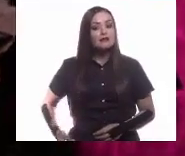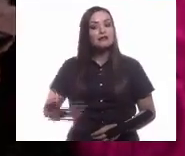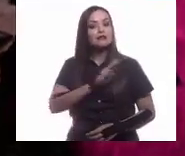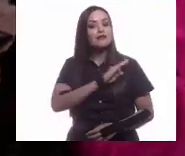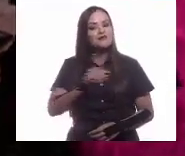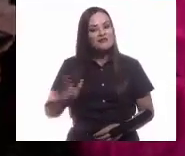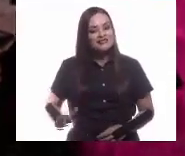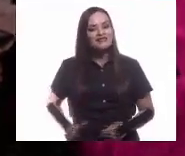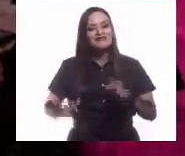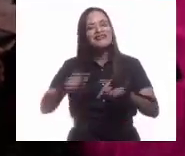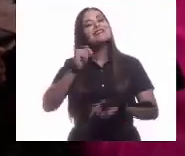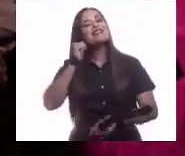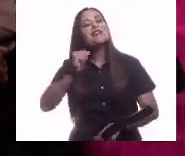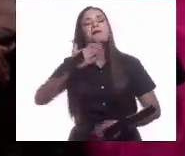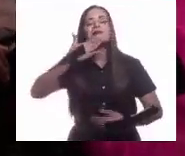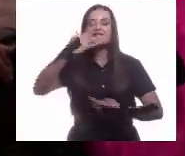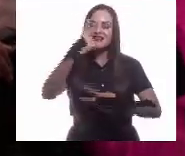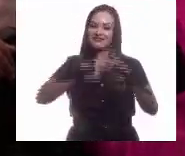esposa. Bienvenidos.